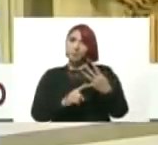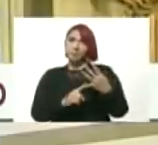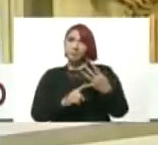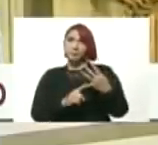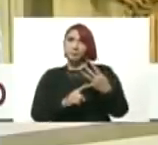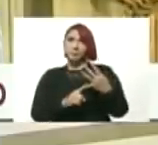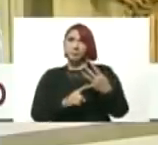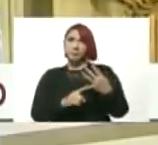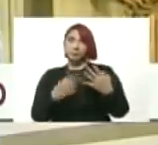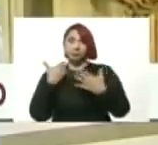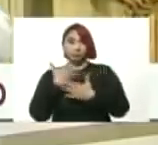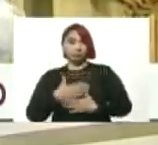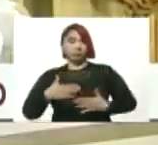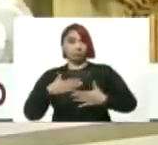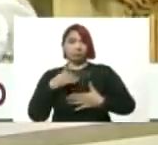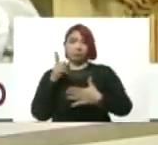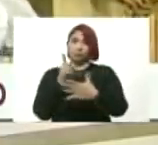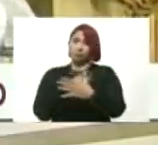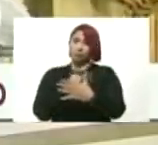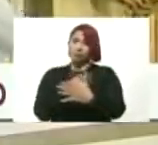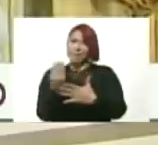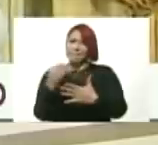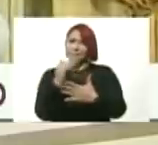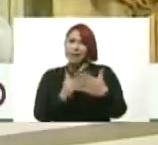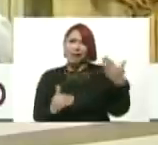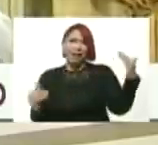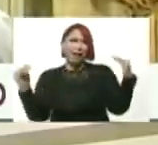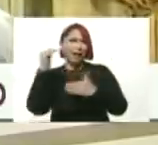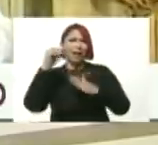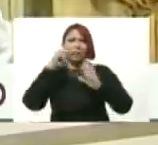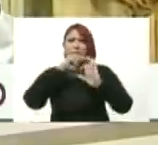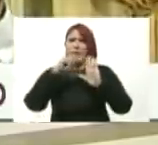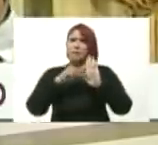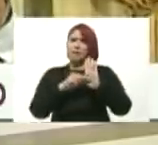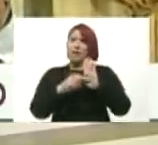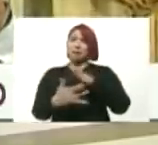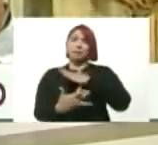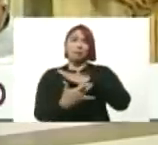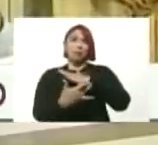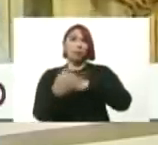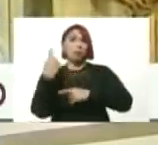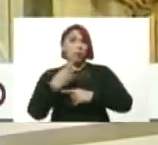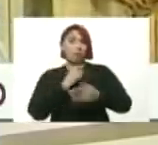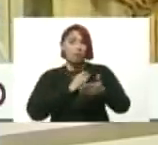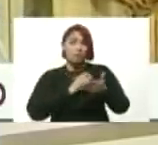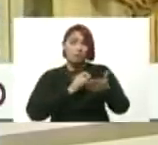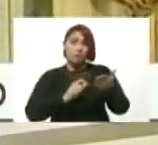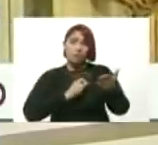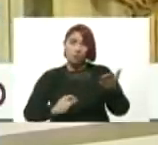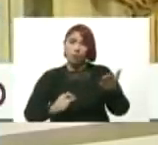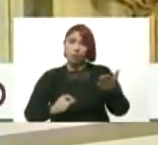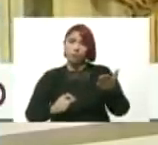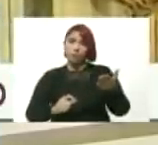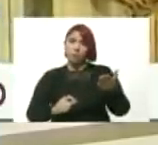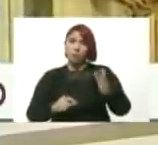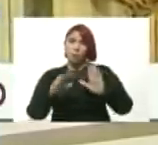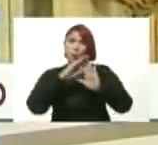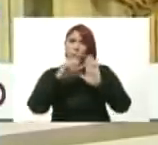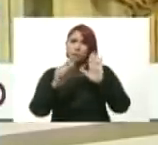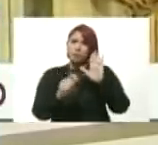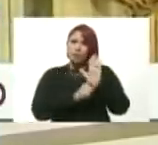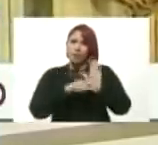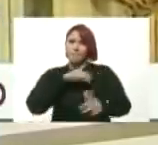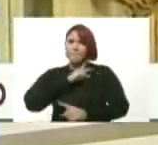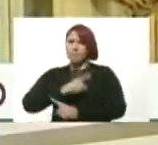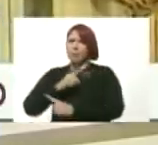de calidad y del más alto nivel tecnológico en otelo constitucionalmente las obligaciones que